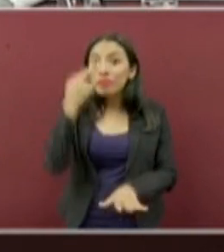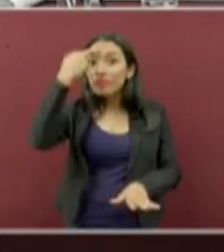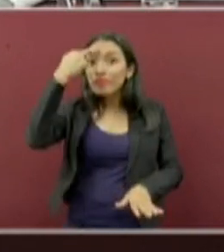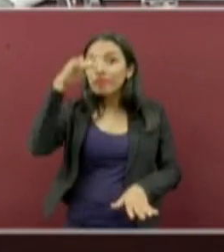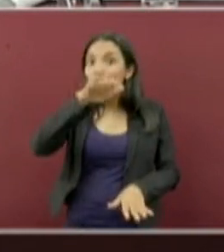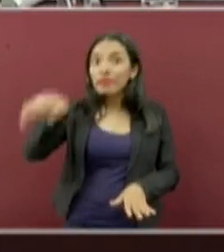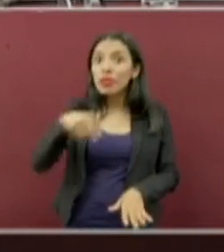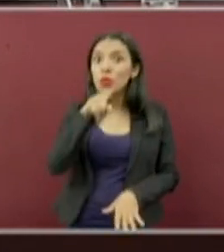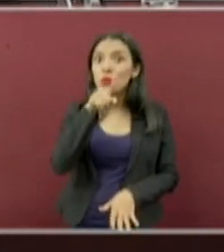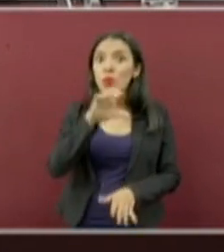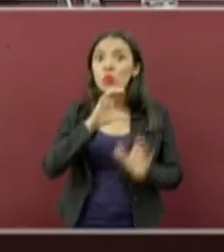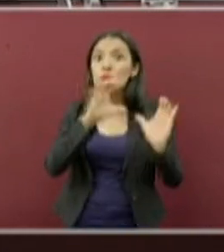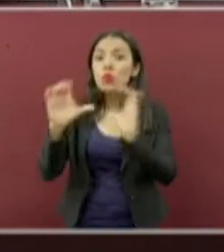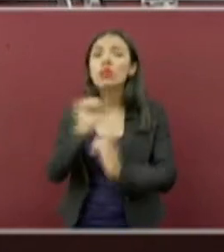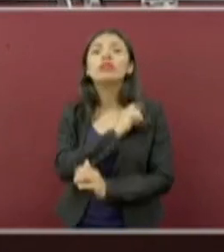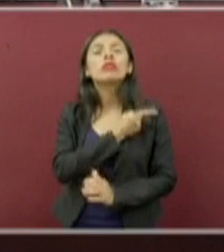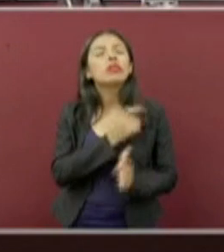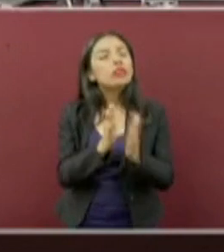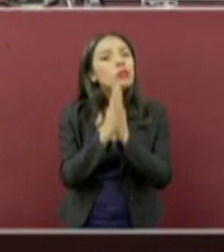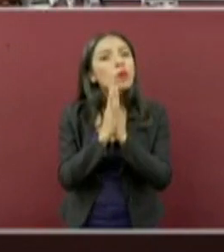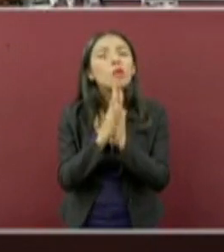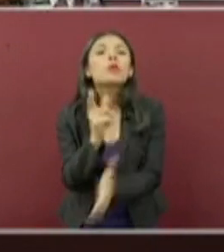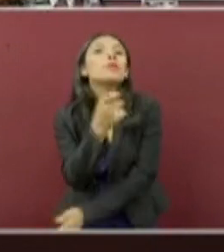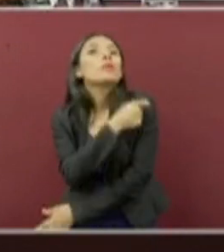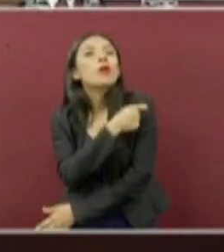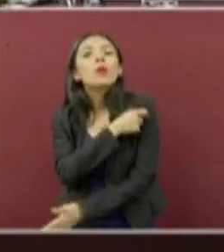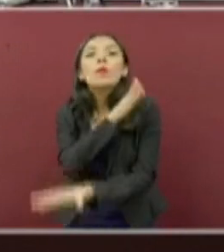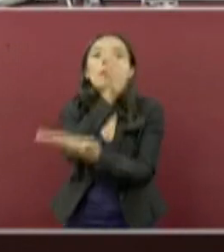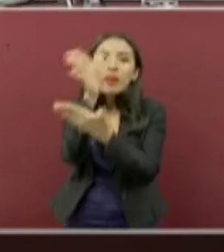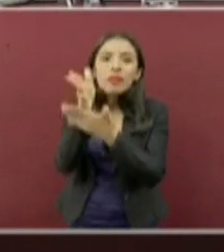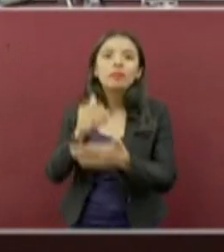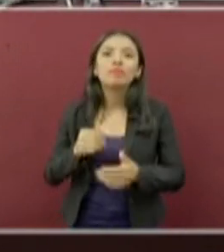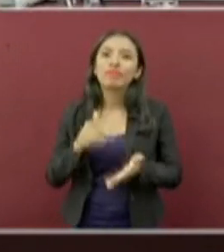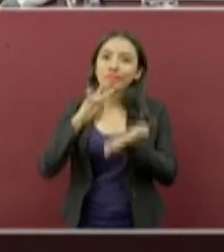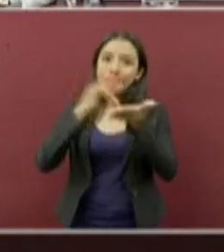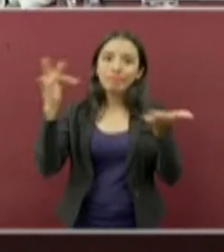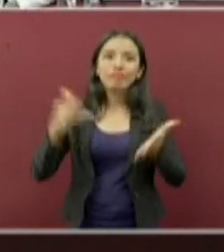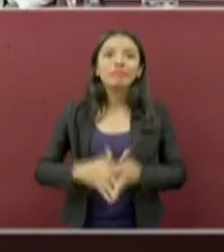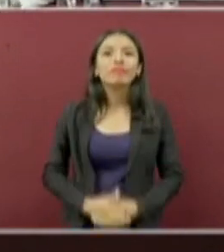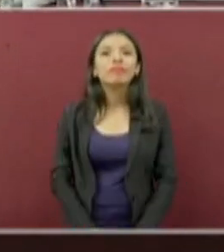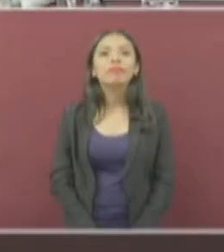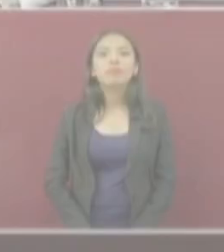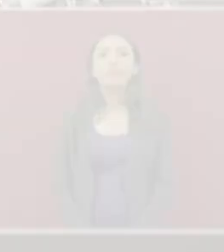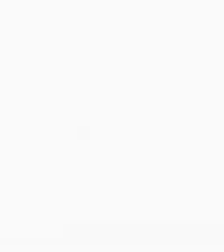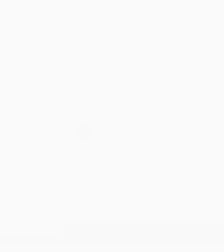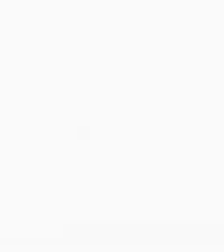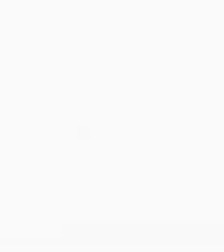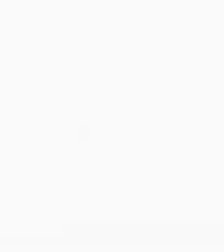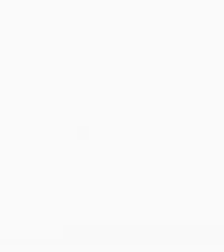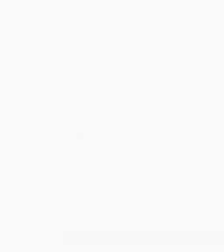recuerden, cuiden su salud y por favor, vacúnense. Gracias.